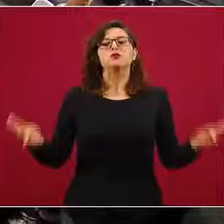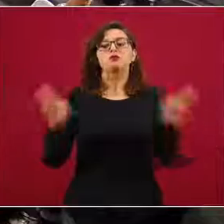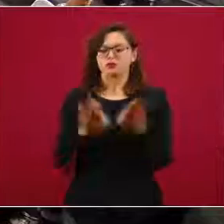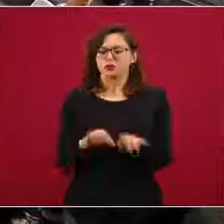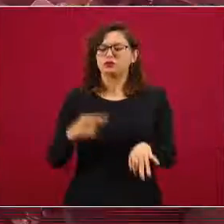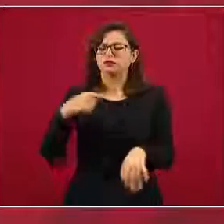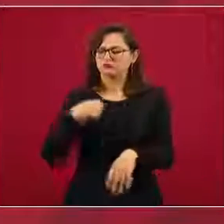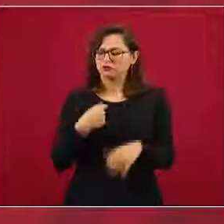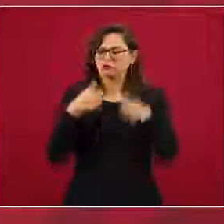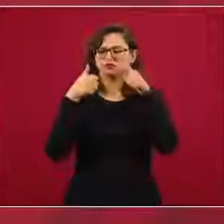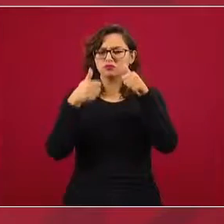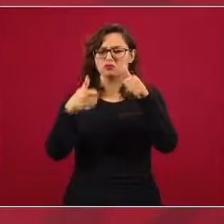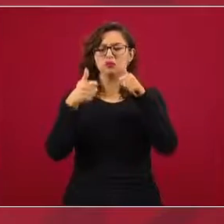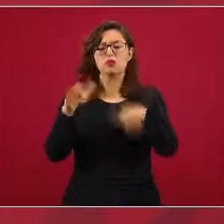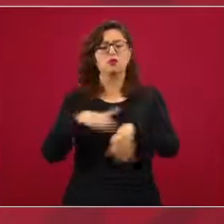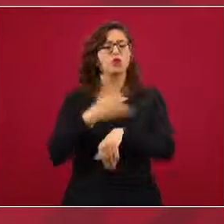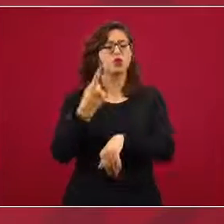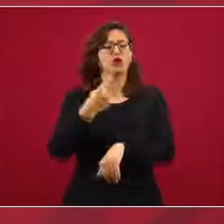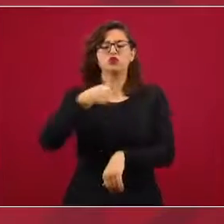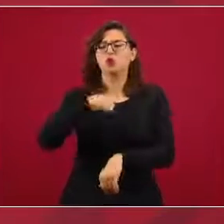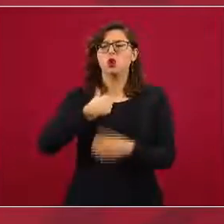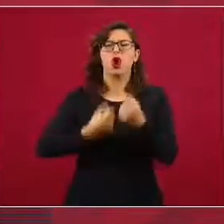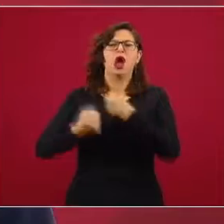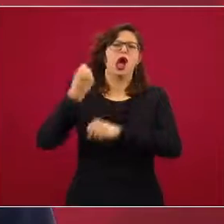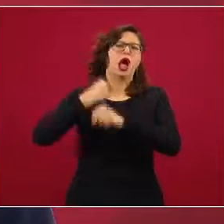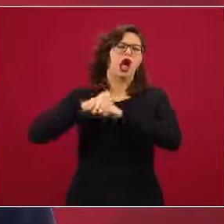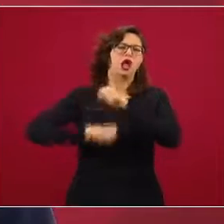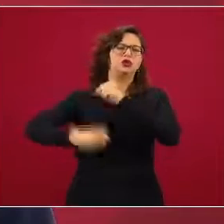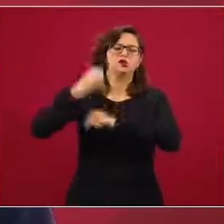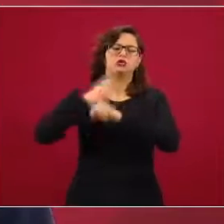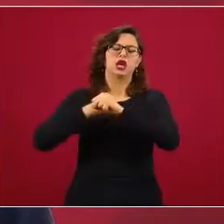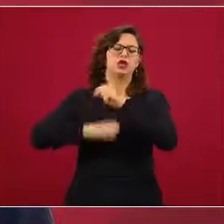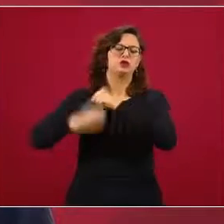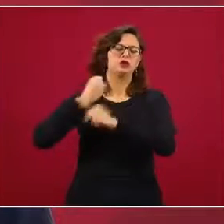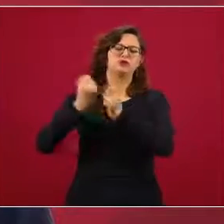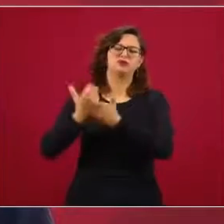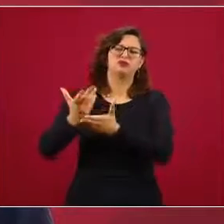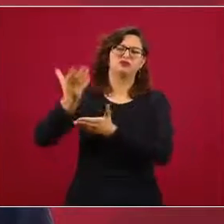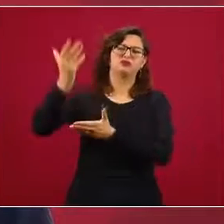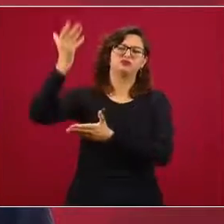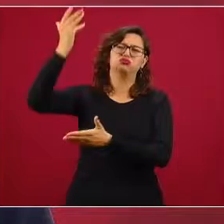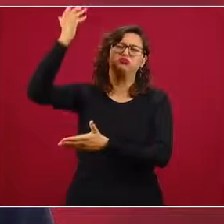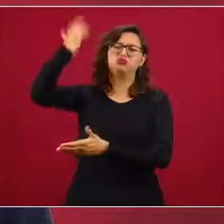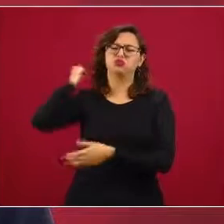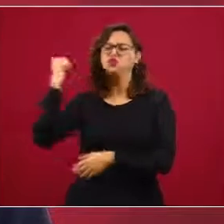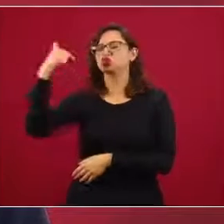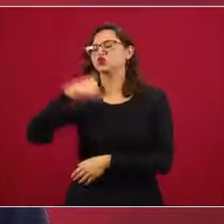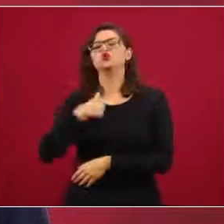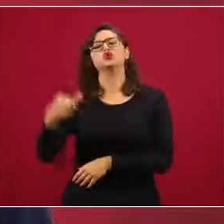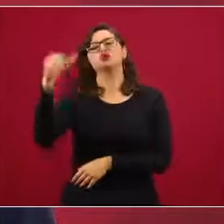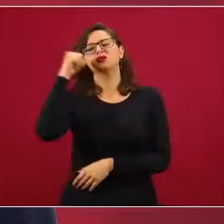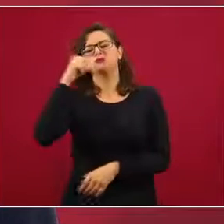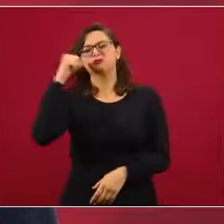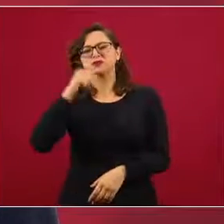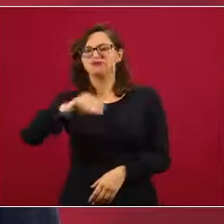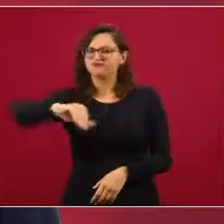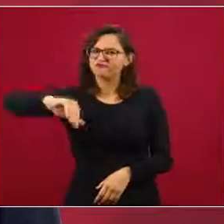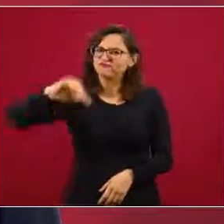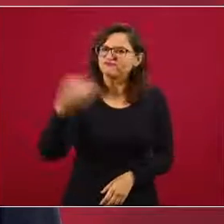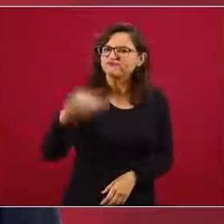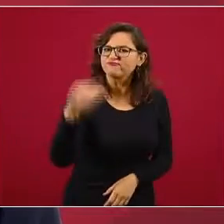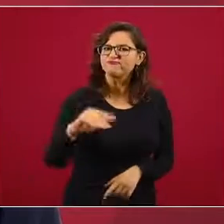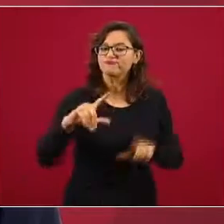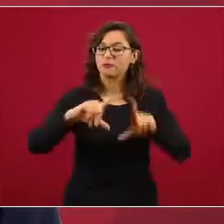desde hace mucho fui de los primeros en señalar que el principal problema de